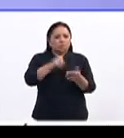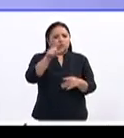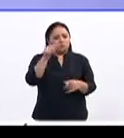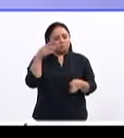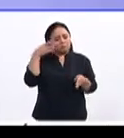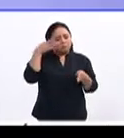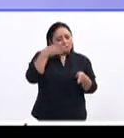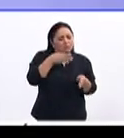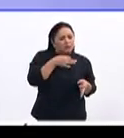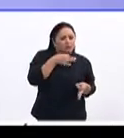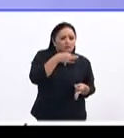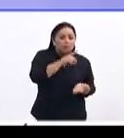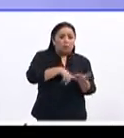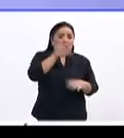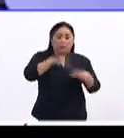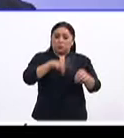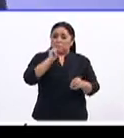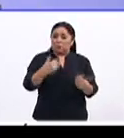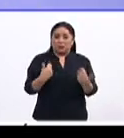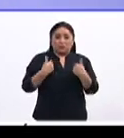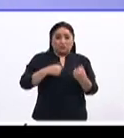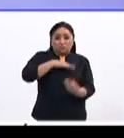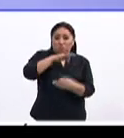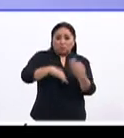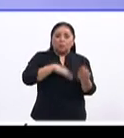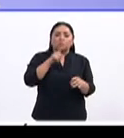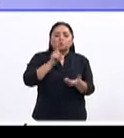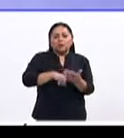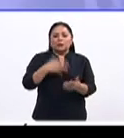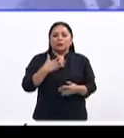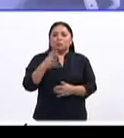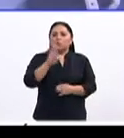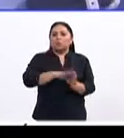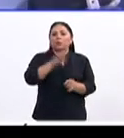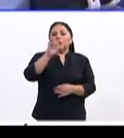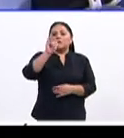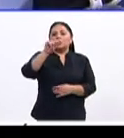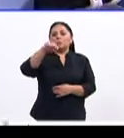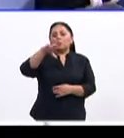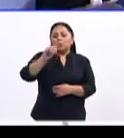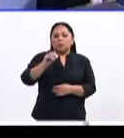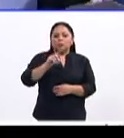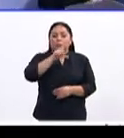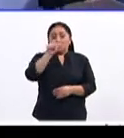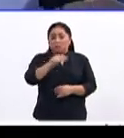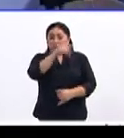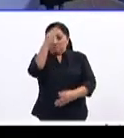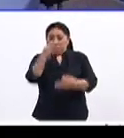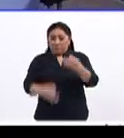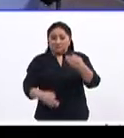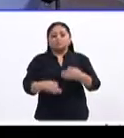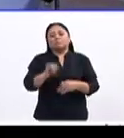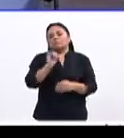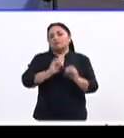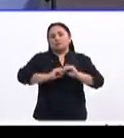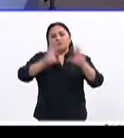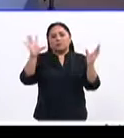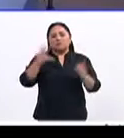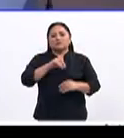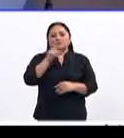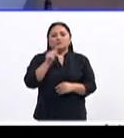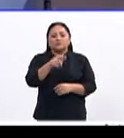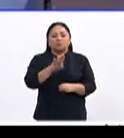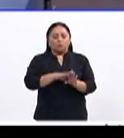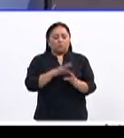metiendo, y aunque no entiendes del todo, hay un ritmo que te está creando toda una atmósfera, y al final, por supuesto que